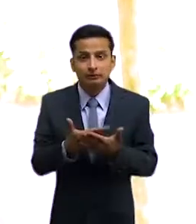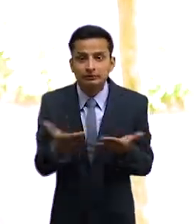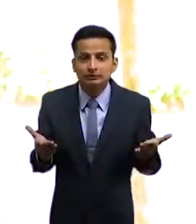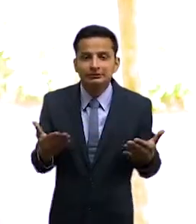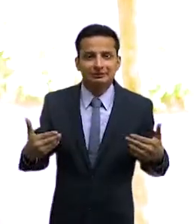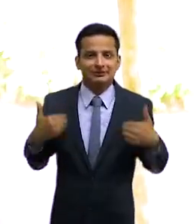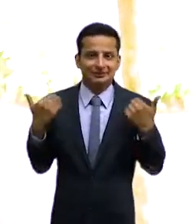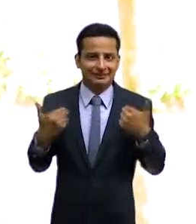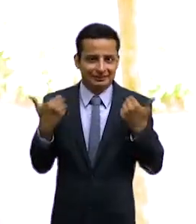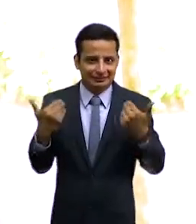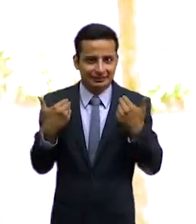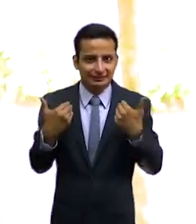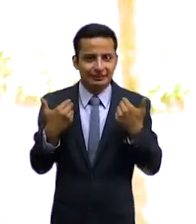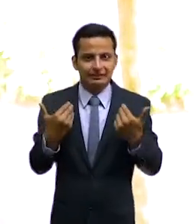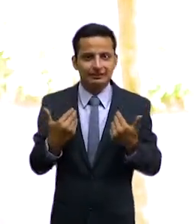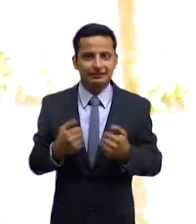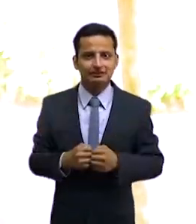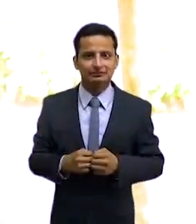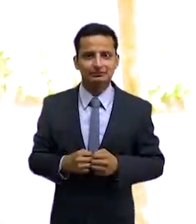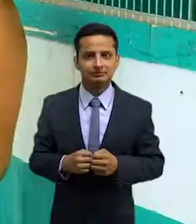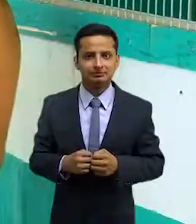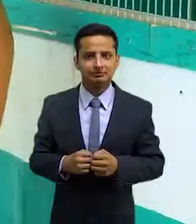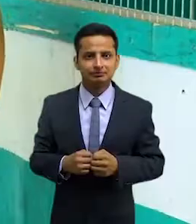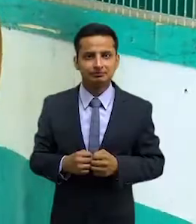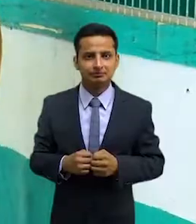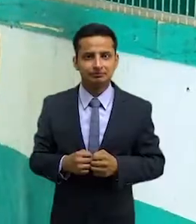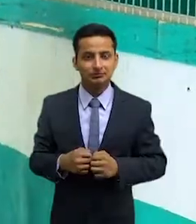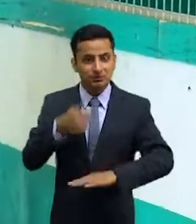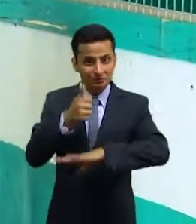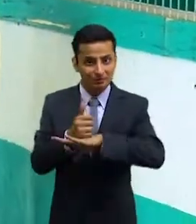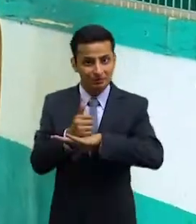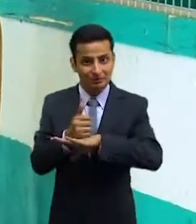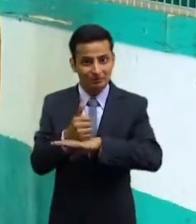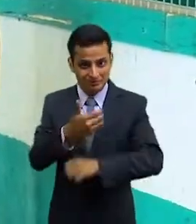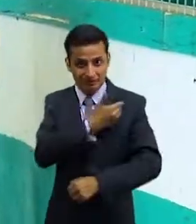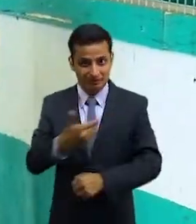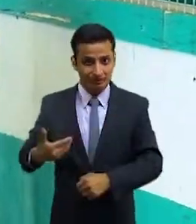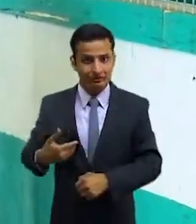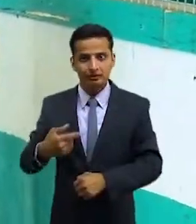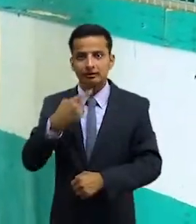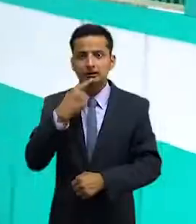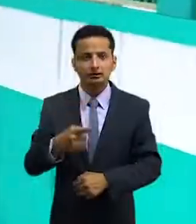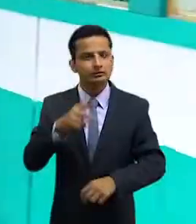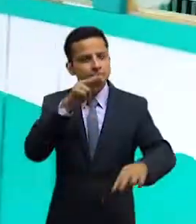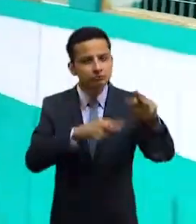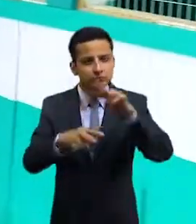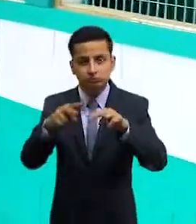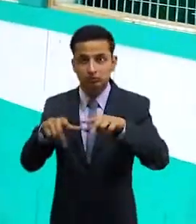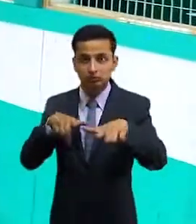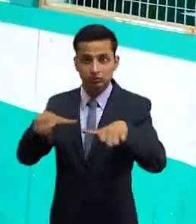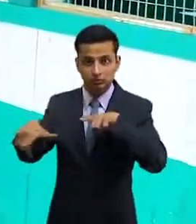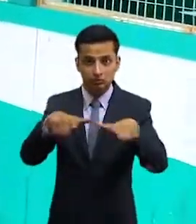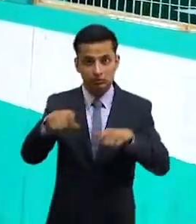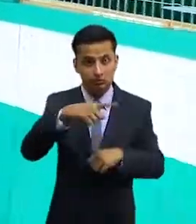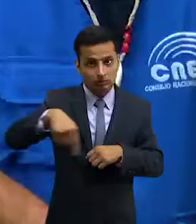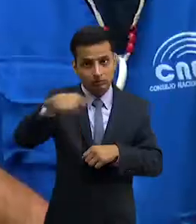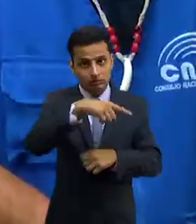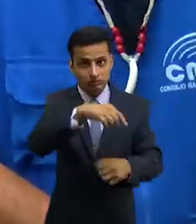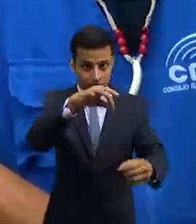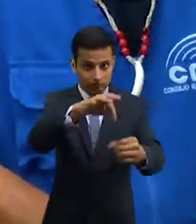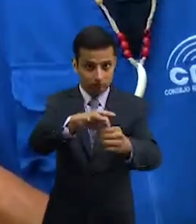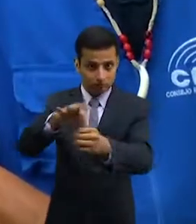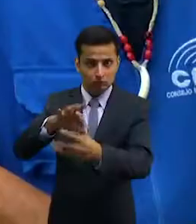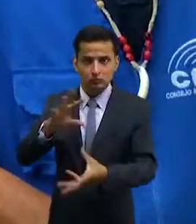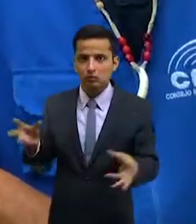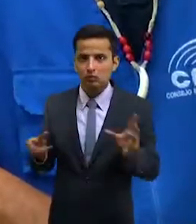por eso estamos muy contentos. Asimismo, la autoridad electoral verificó que las instalaciones de